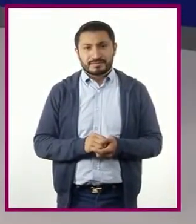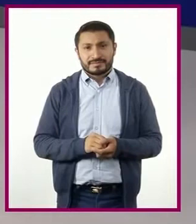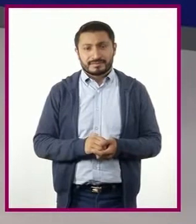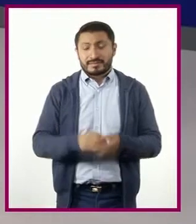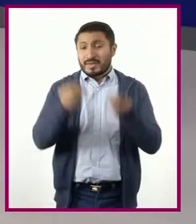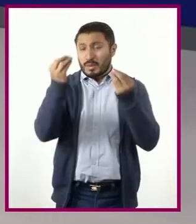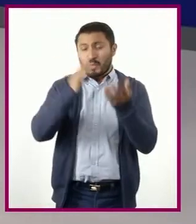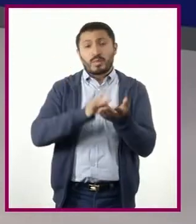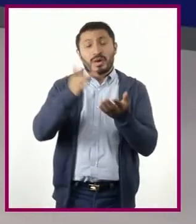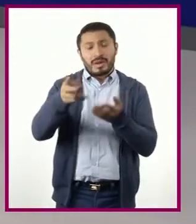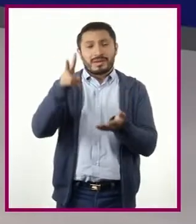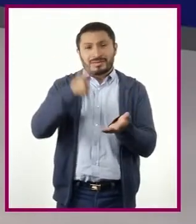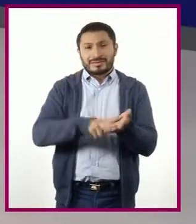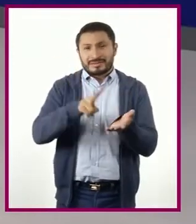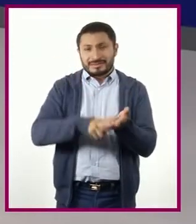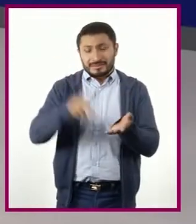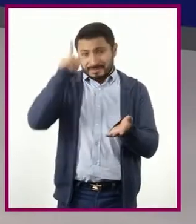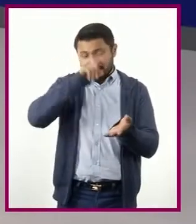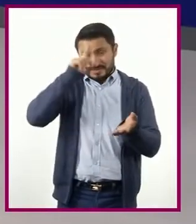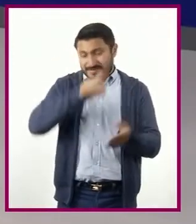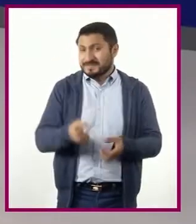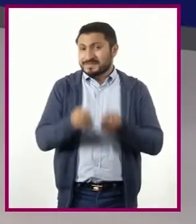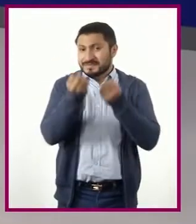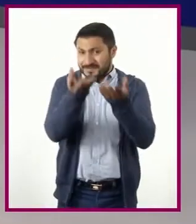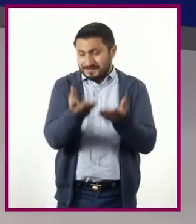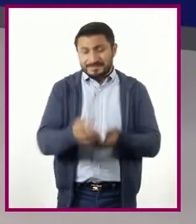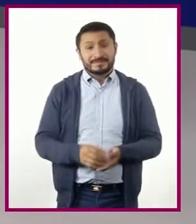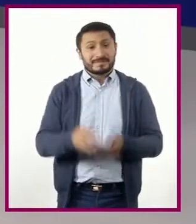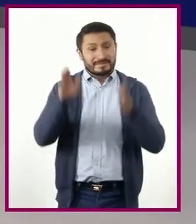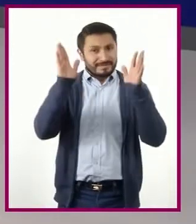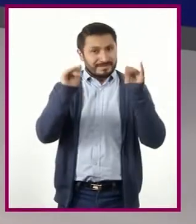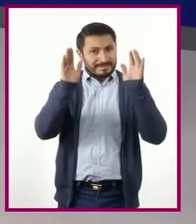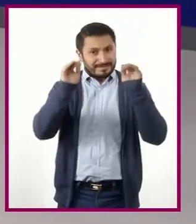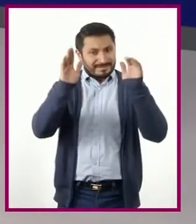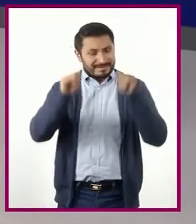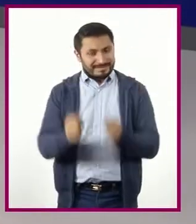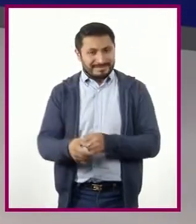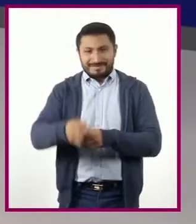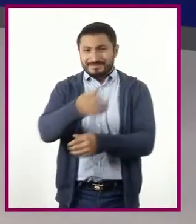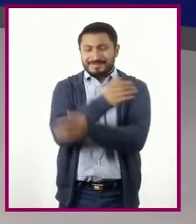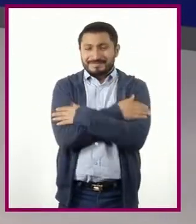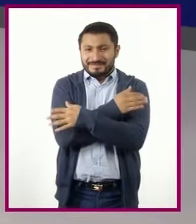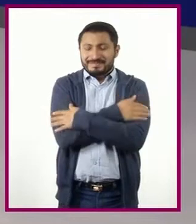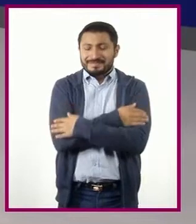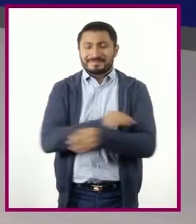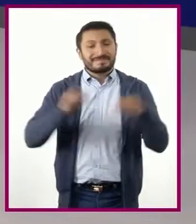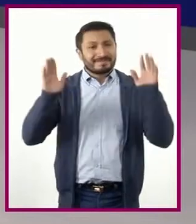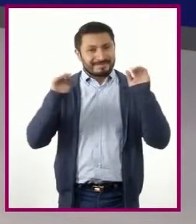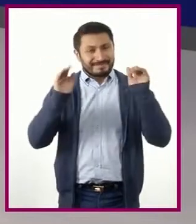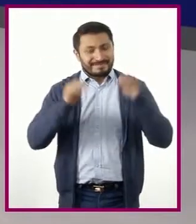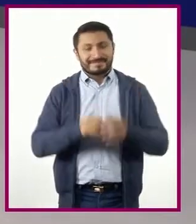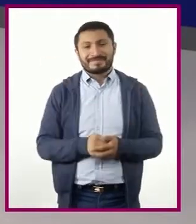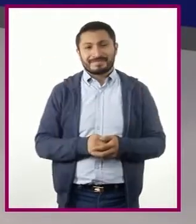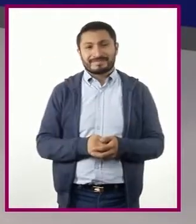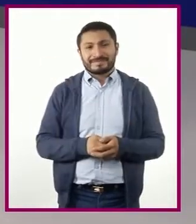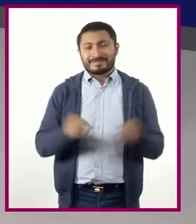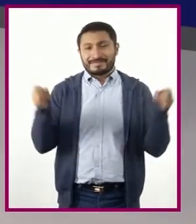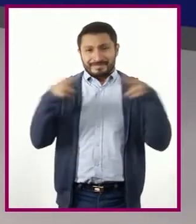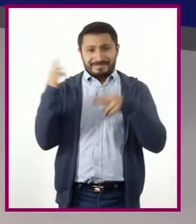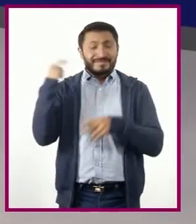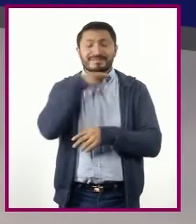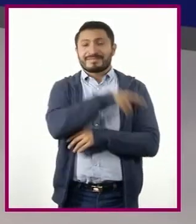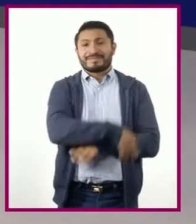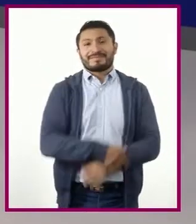Muchas gracias por tus valiosos comentarios, maestra. Nos despedimos de ti con un fuerte y caluroso abrazo a la distancia. Hasta